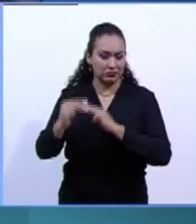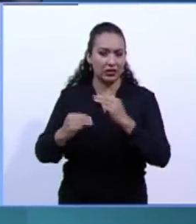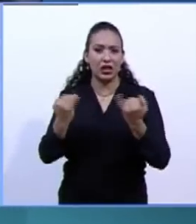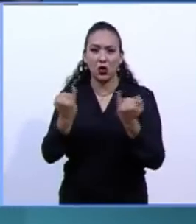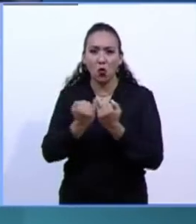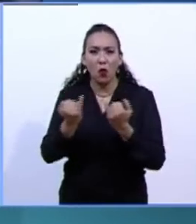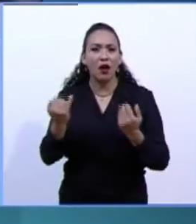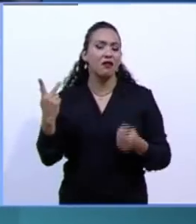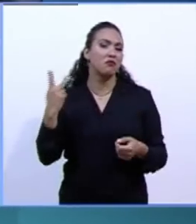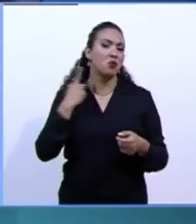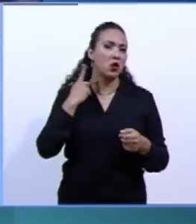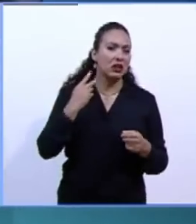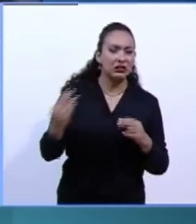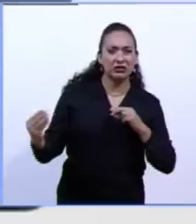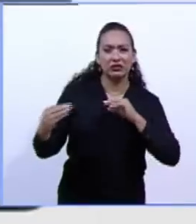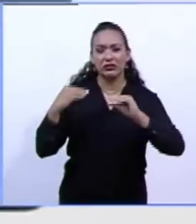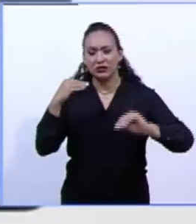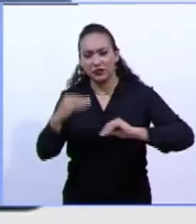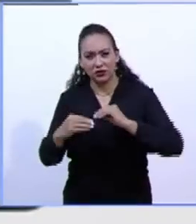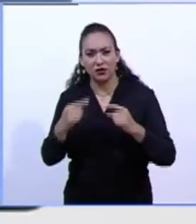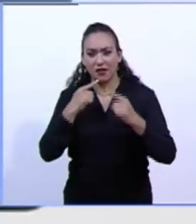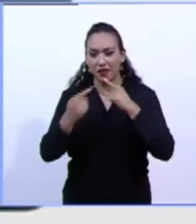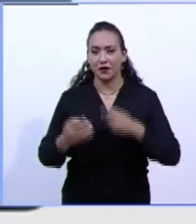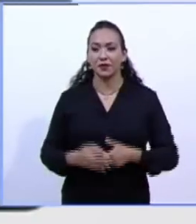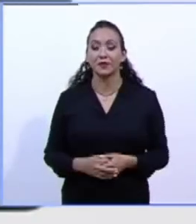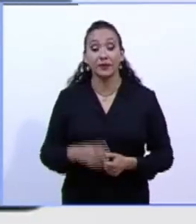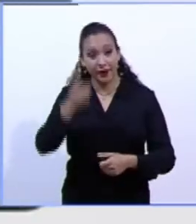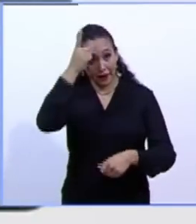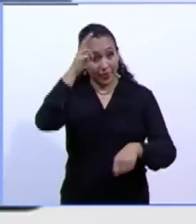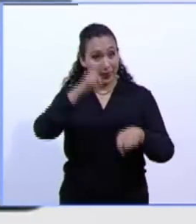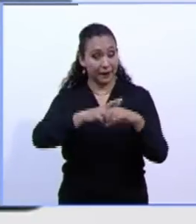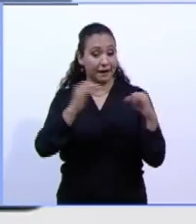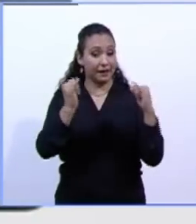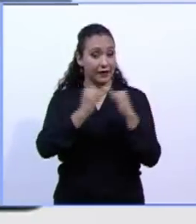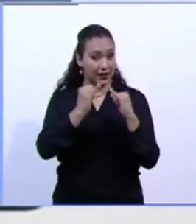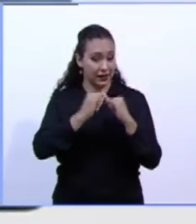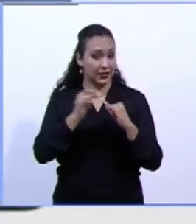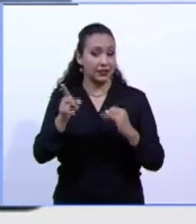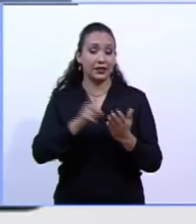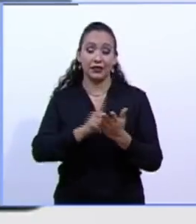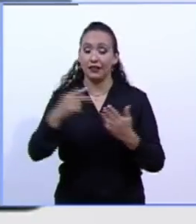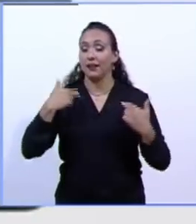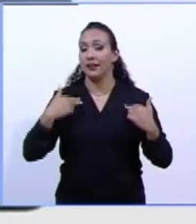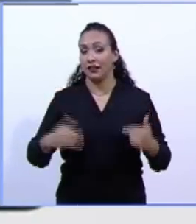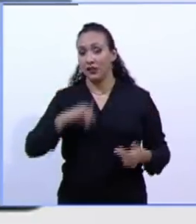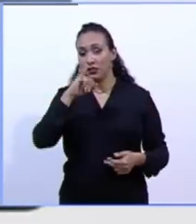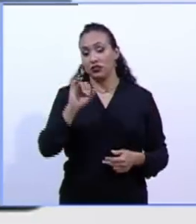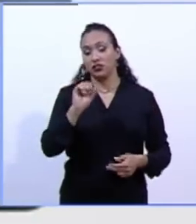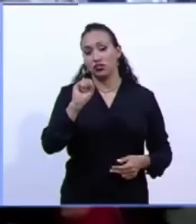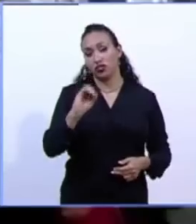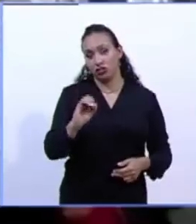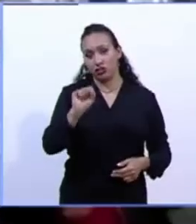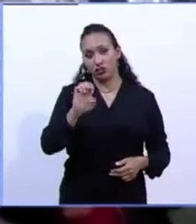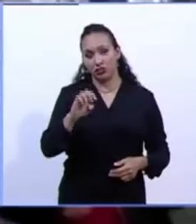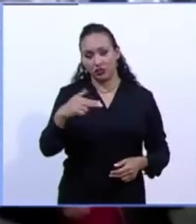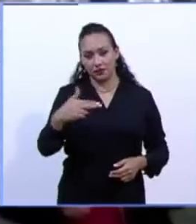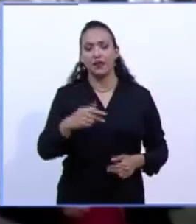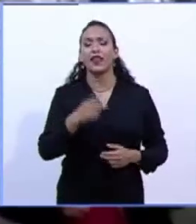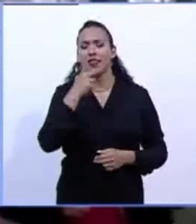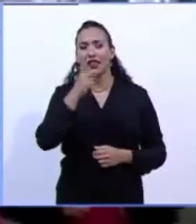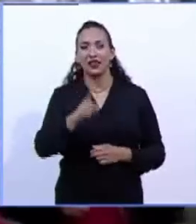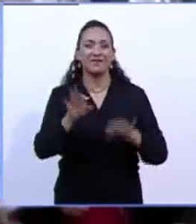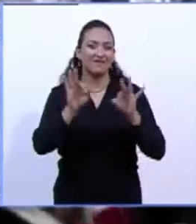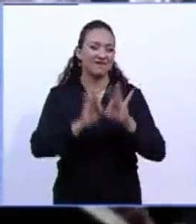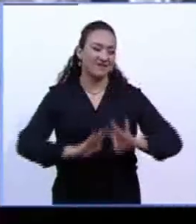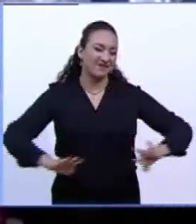fuerzas políticas dialogan cada vez más. El director del Instituto Interamericano de Derechos Humanos, Joseph Thompson, resaltó la necesidad de